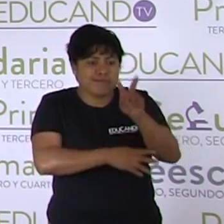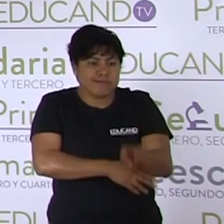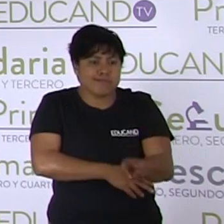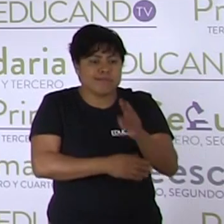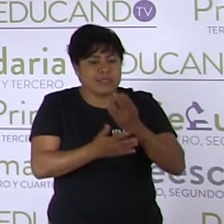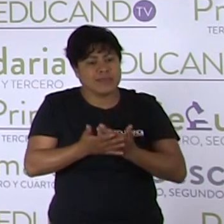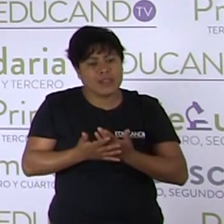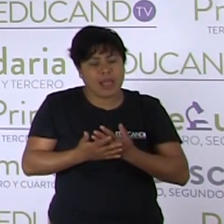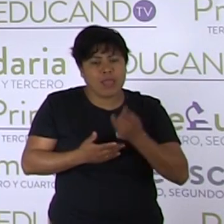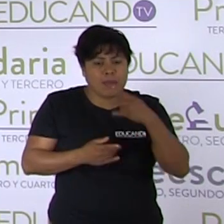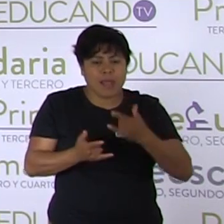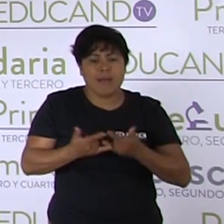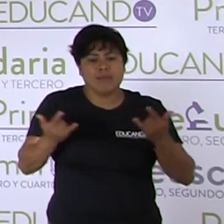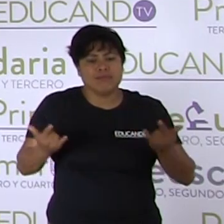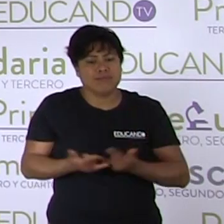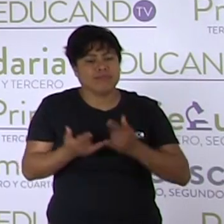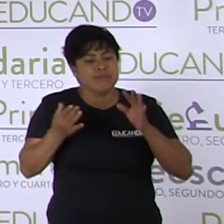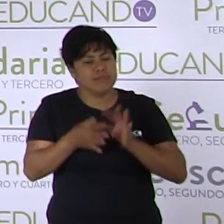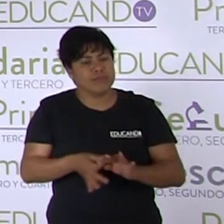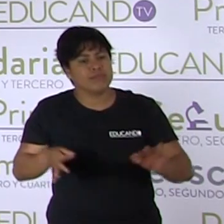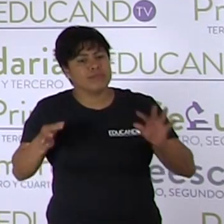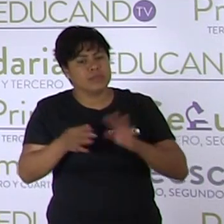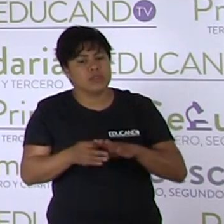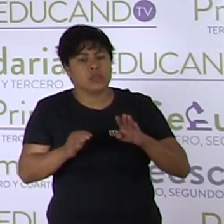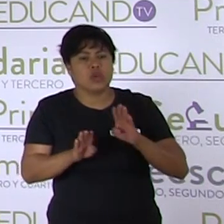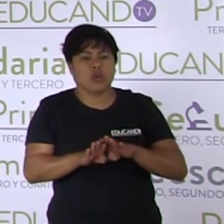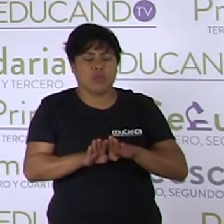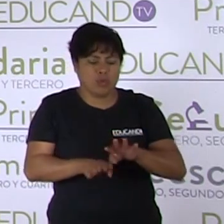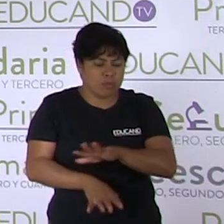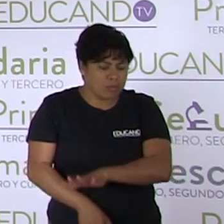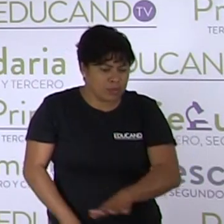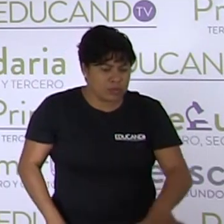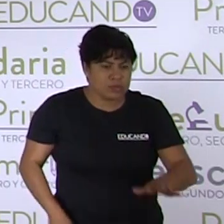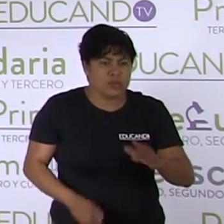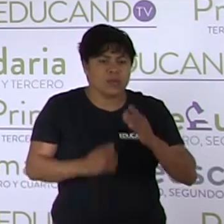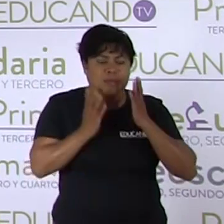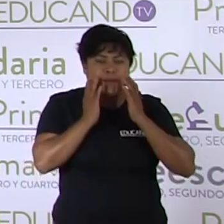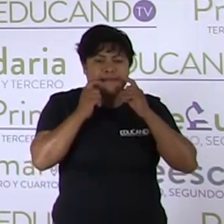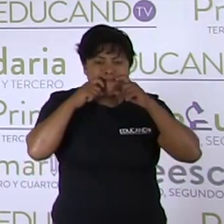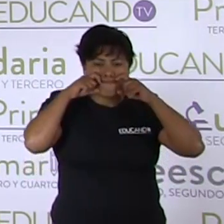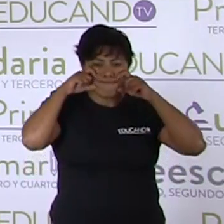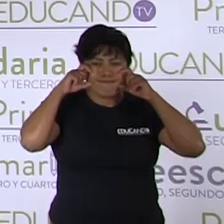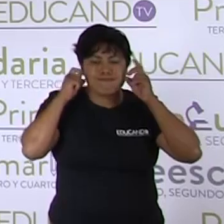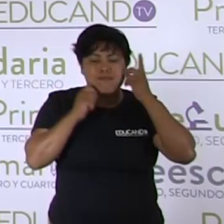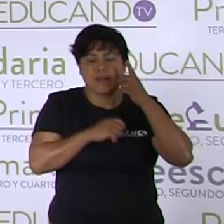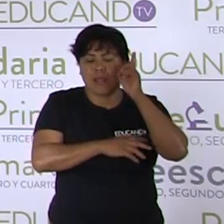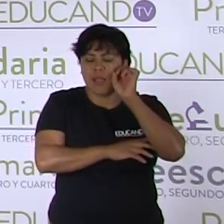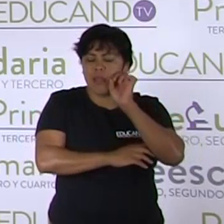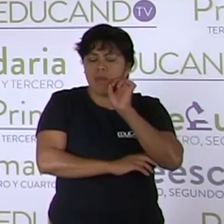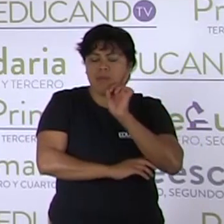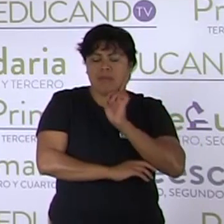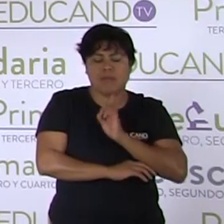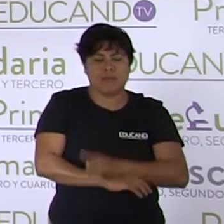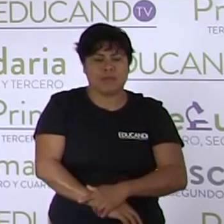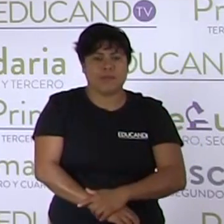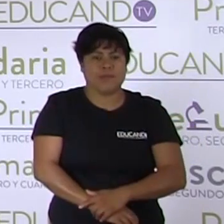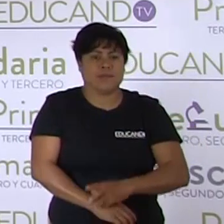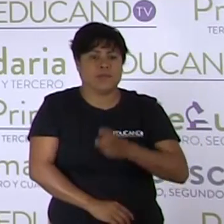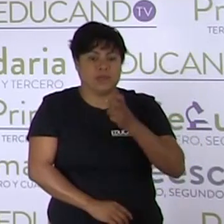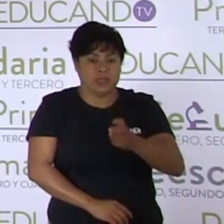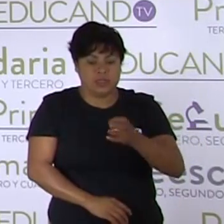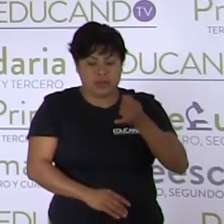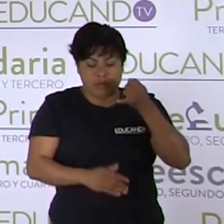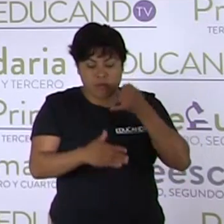esperando, arracimados sobre el piso de la tierra y con las mejillas hinchadas por la coca. Desde el fondo